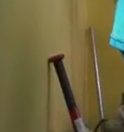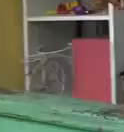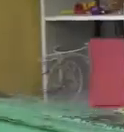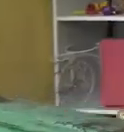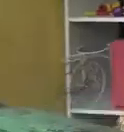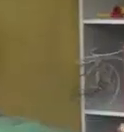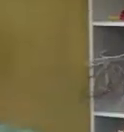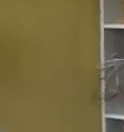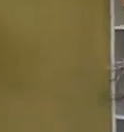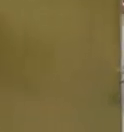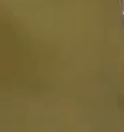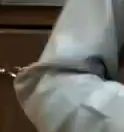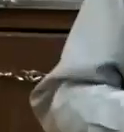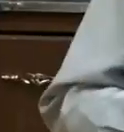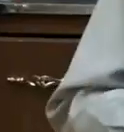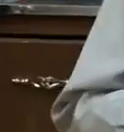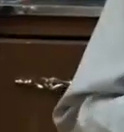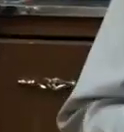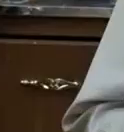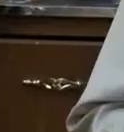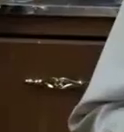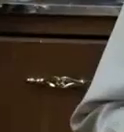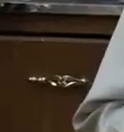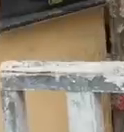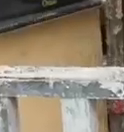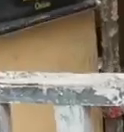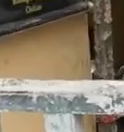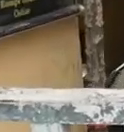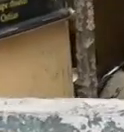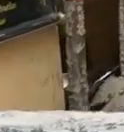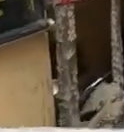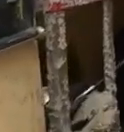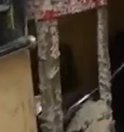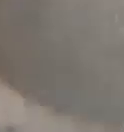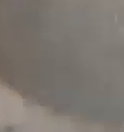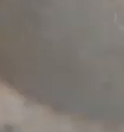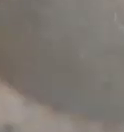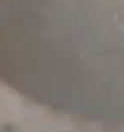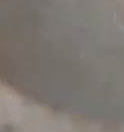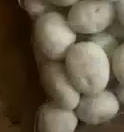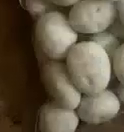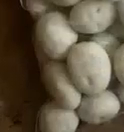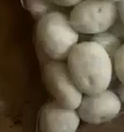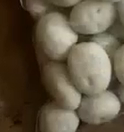las costumbres que por generaciones se han transmitido.